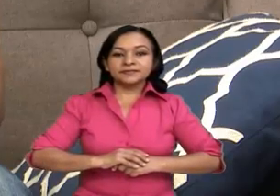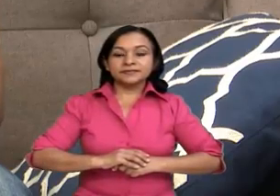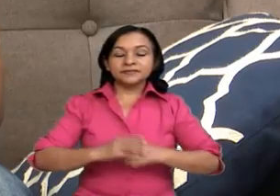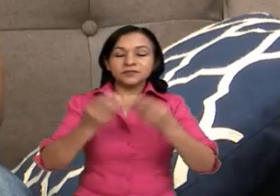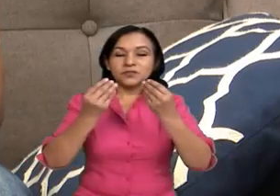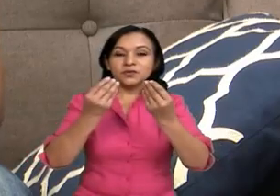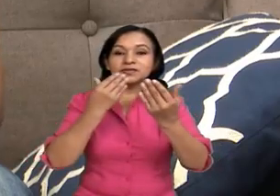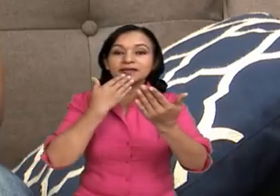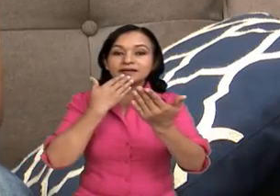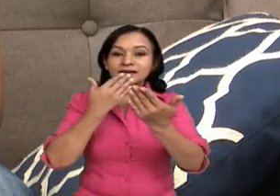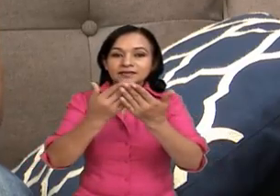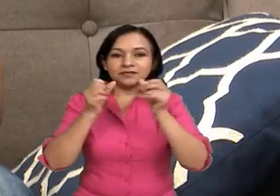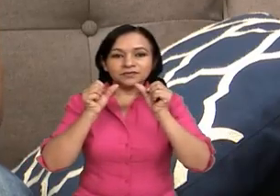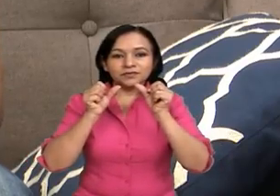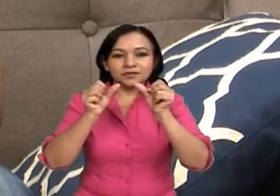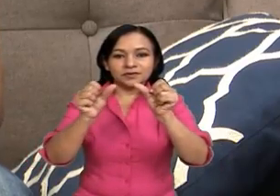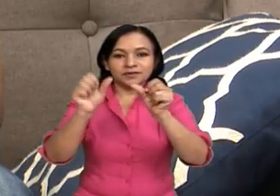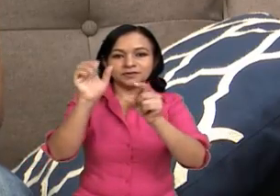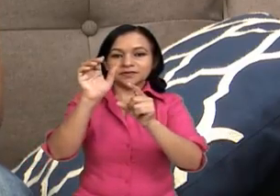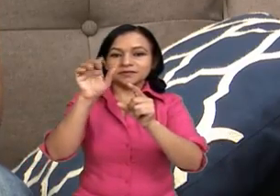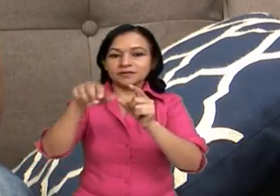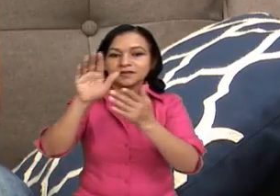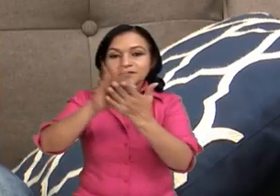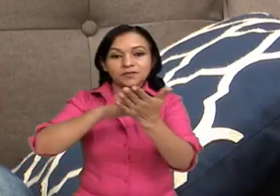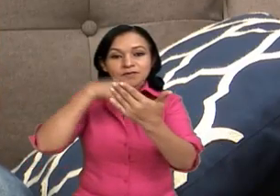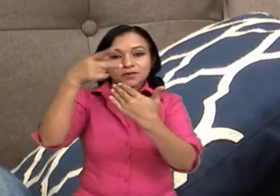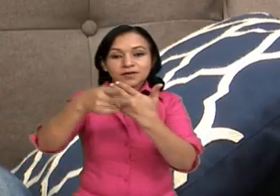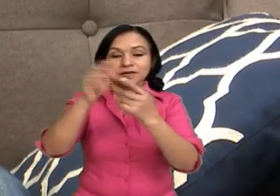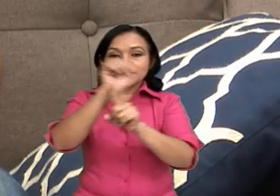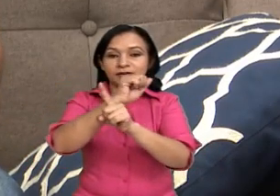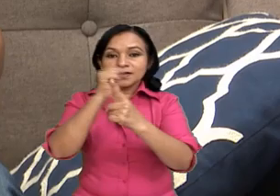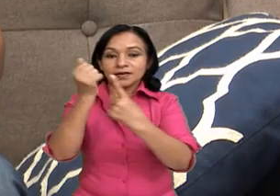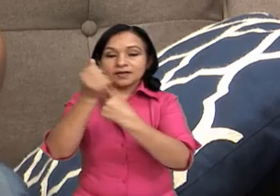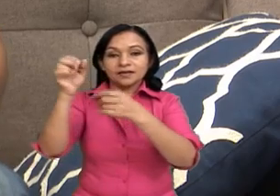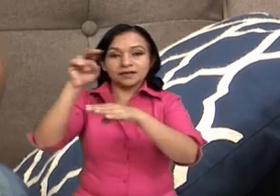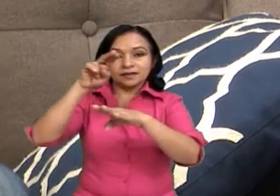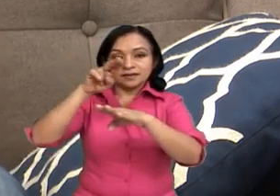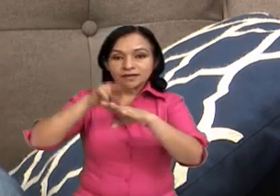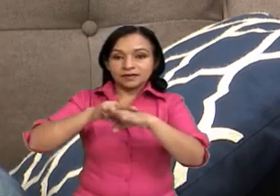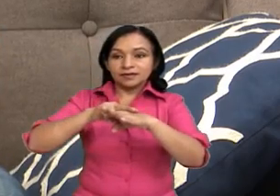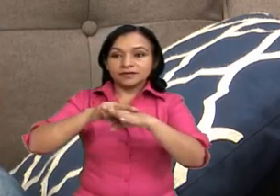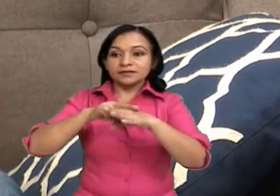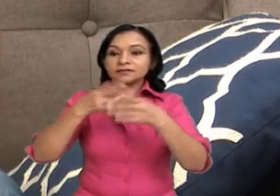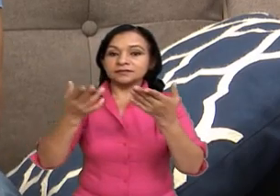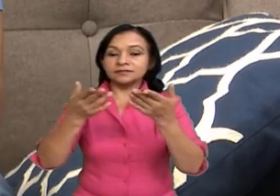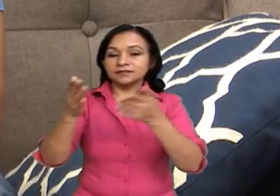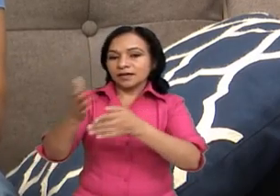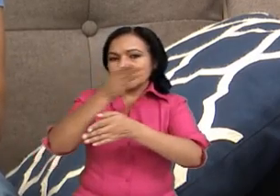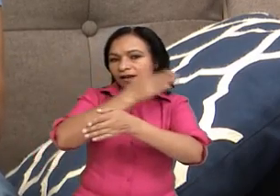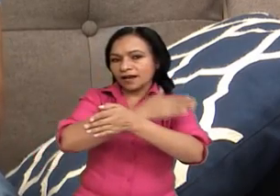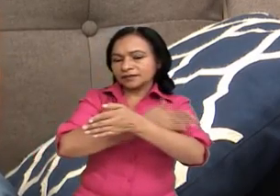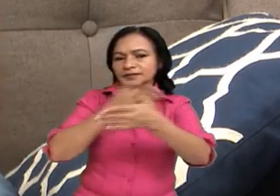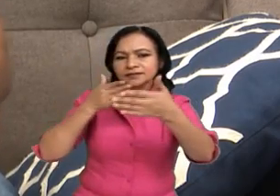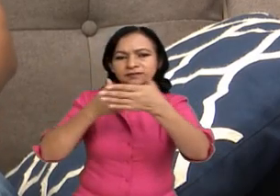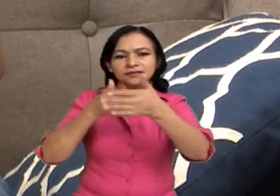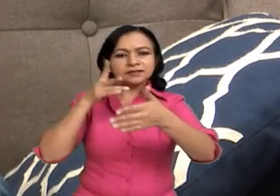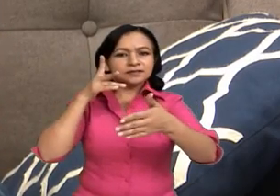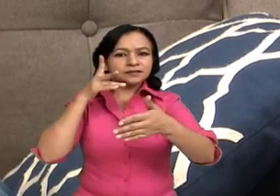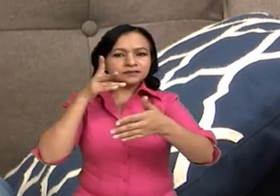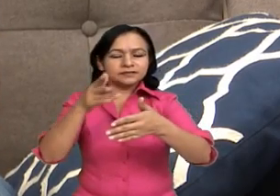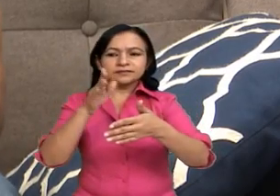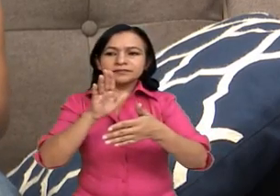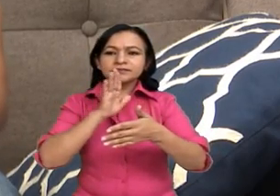Muchas gracias por continuar en sintonía de su programa Desde el Parlamento. Antes de irnos a la pausa, compañera Justa, pues precisamente obviamos